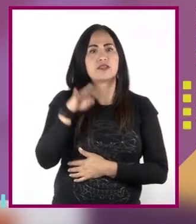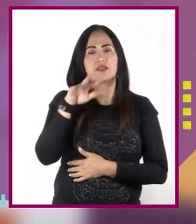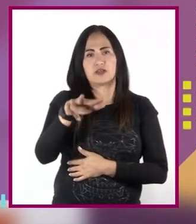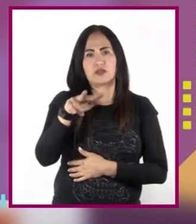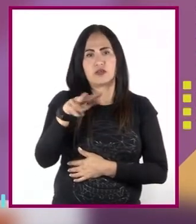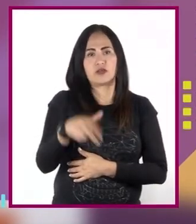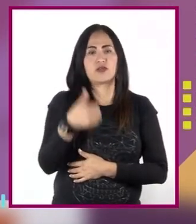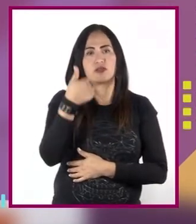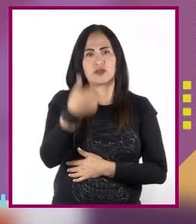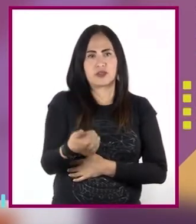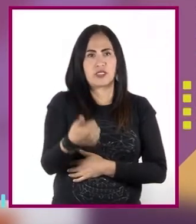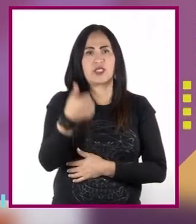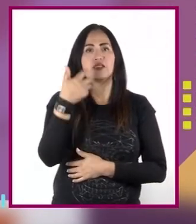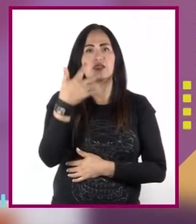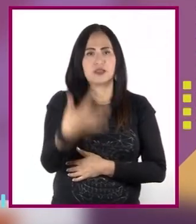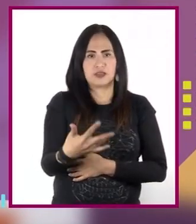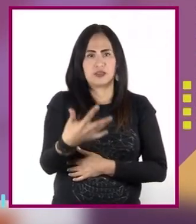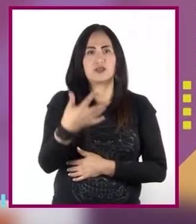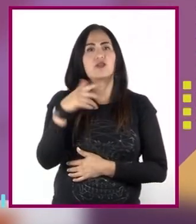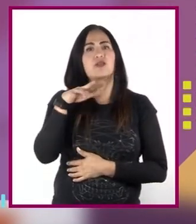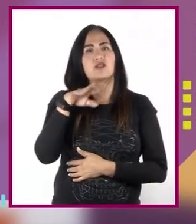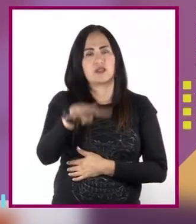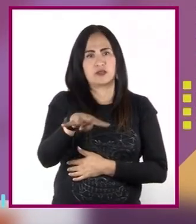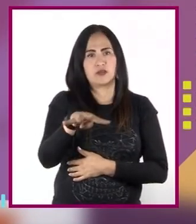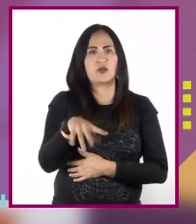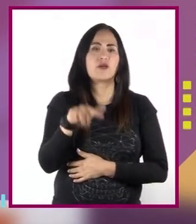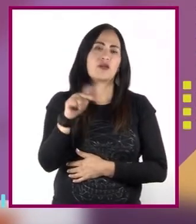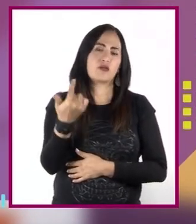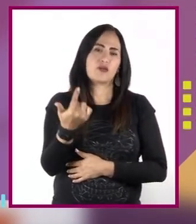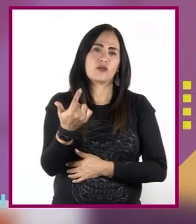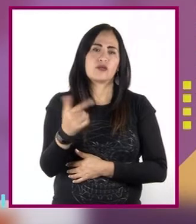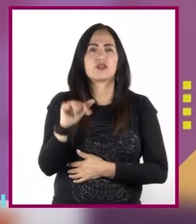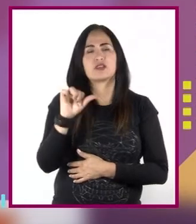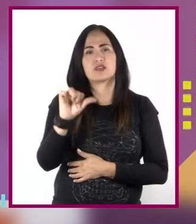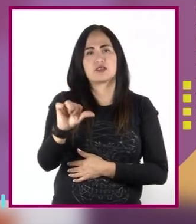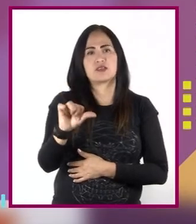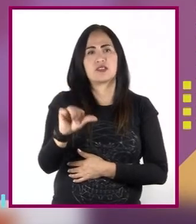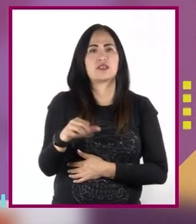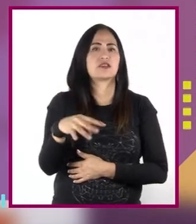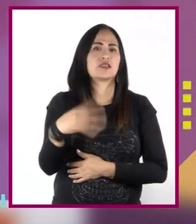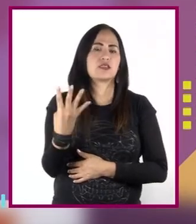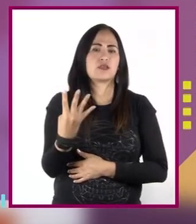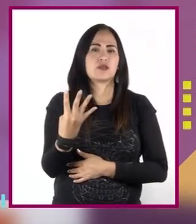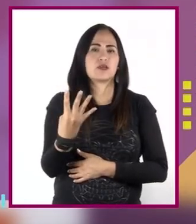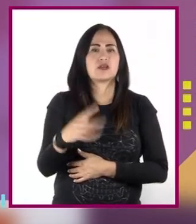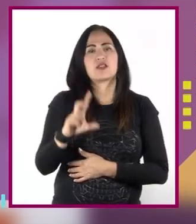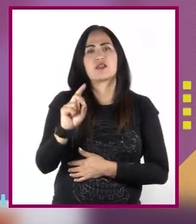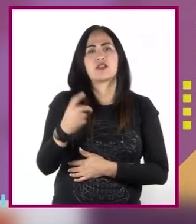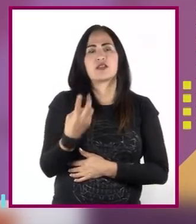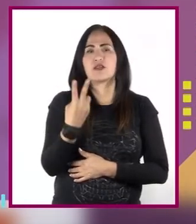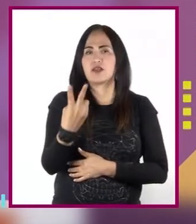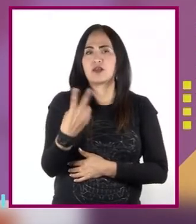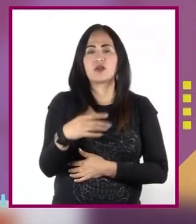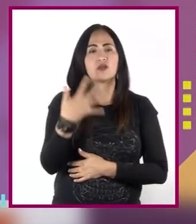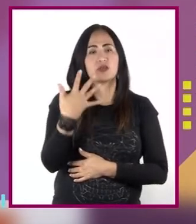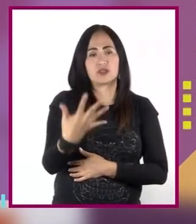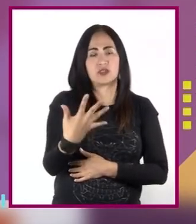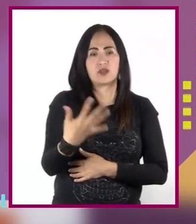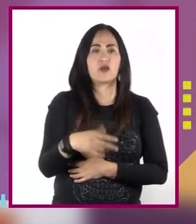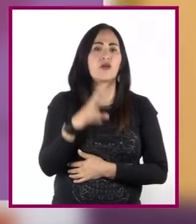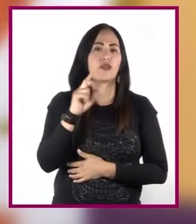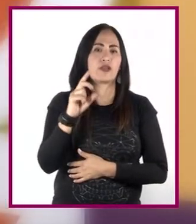18, 6, 5, 19, 12, 16, 14, 32, 5